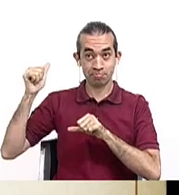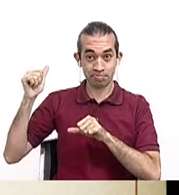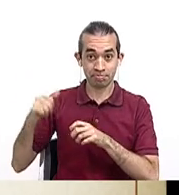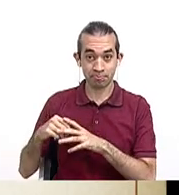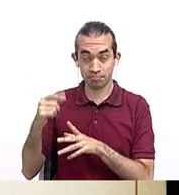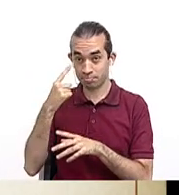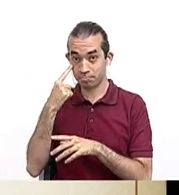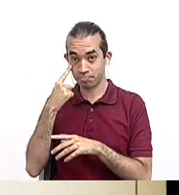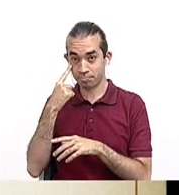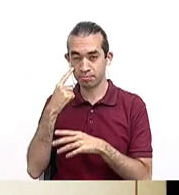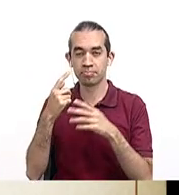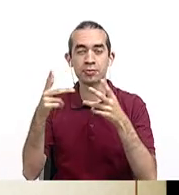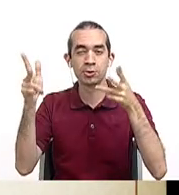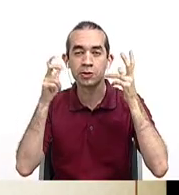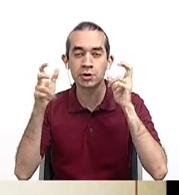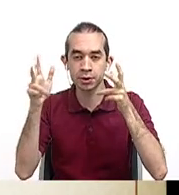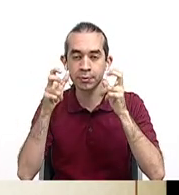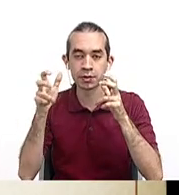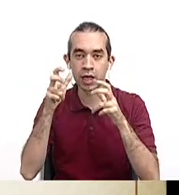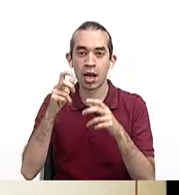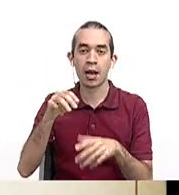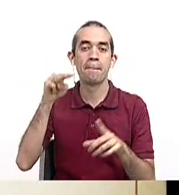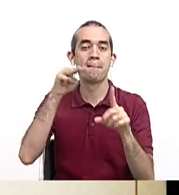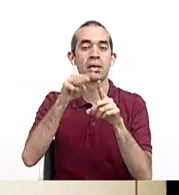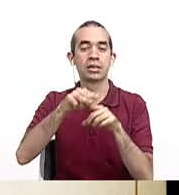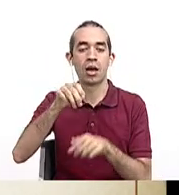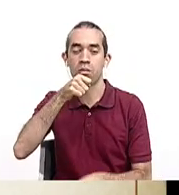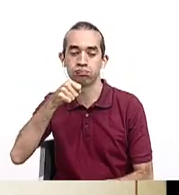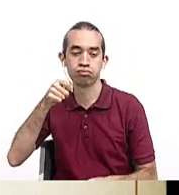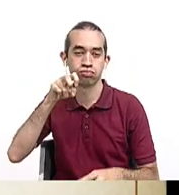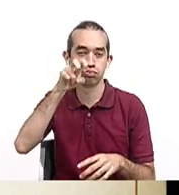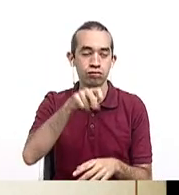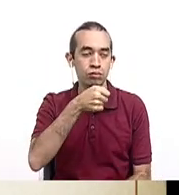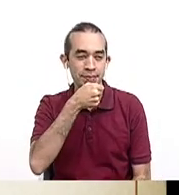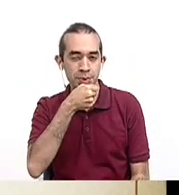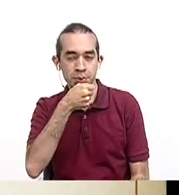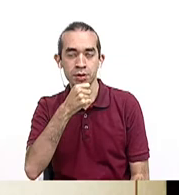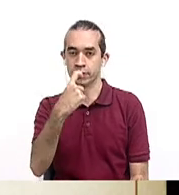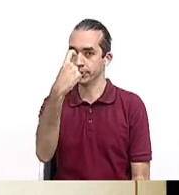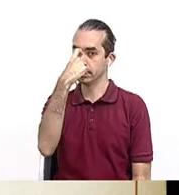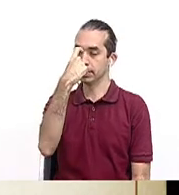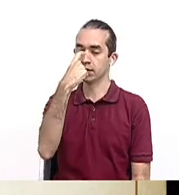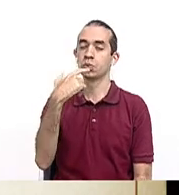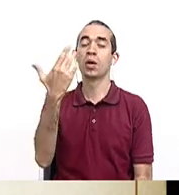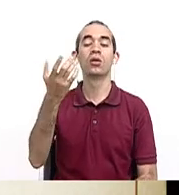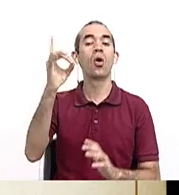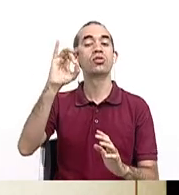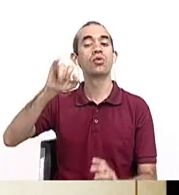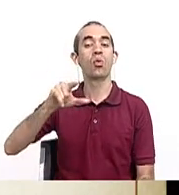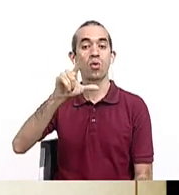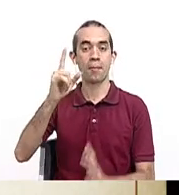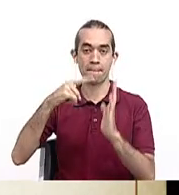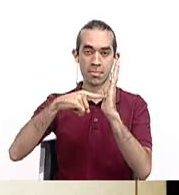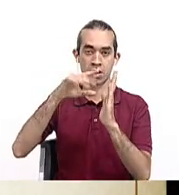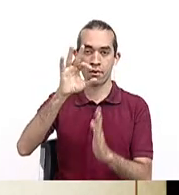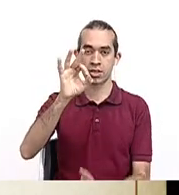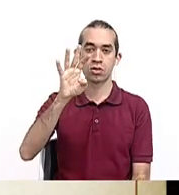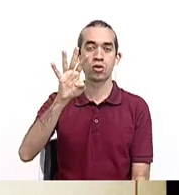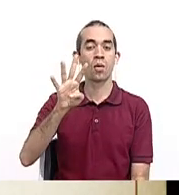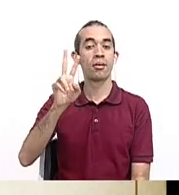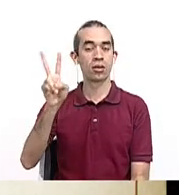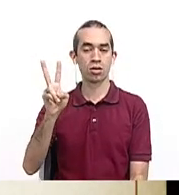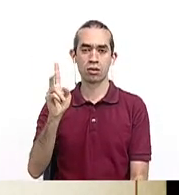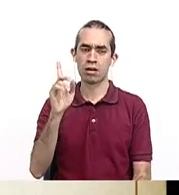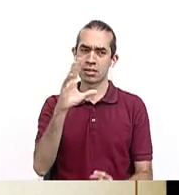de radio de don josé figueres ferrer 18 de julio del 42 cientos o miles de personas